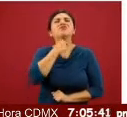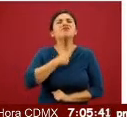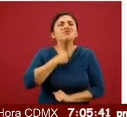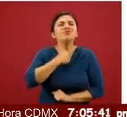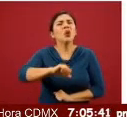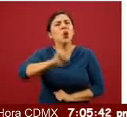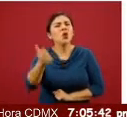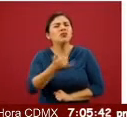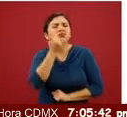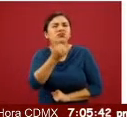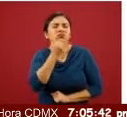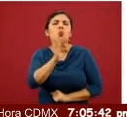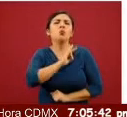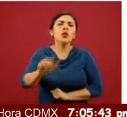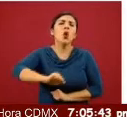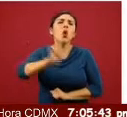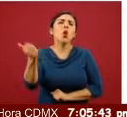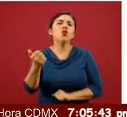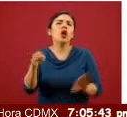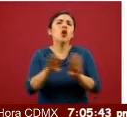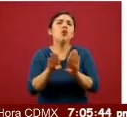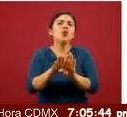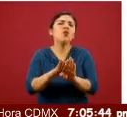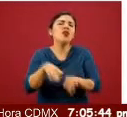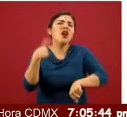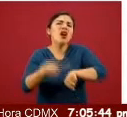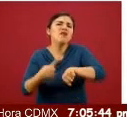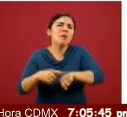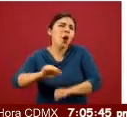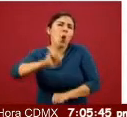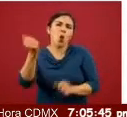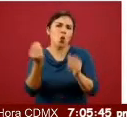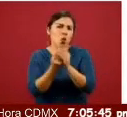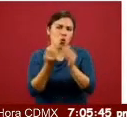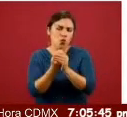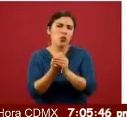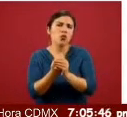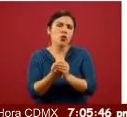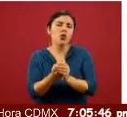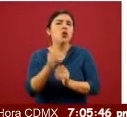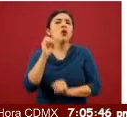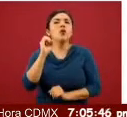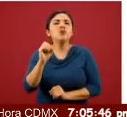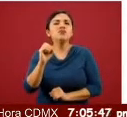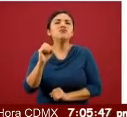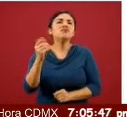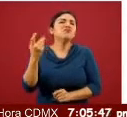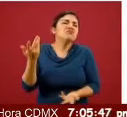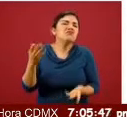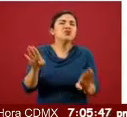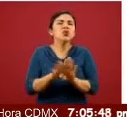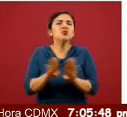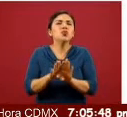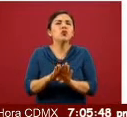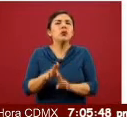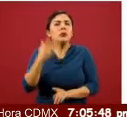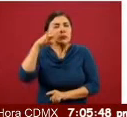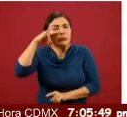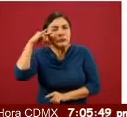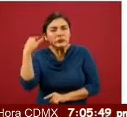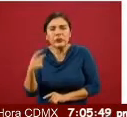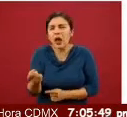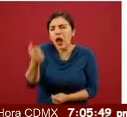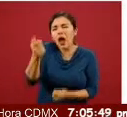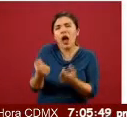probablemente eran a consecuencia o a causa de algún otro tipo de virus o muy poca fracción de ellos también a lo mejor por